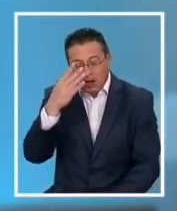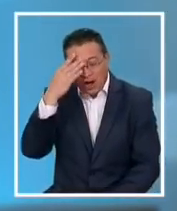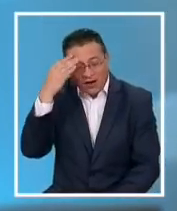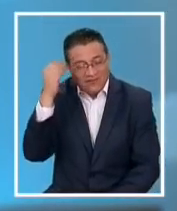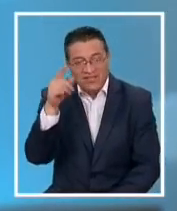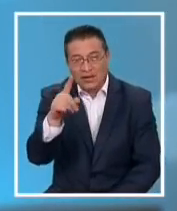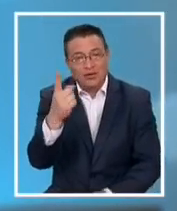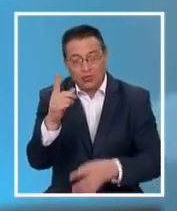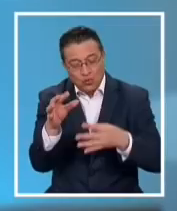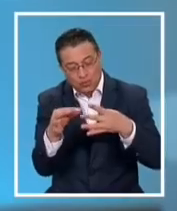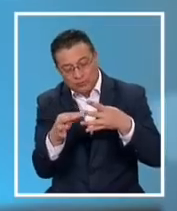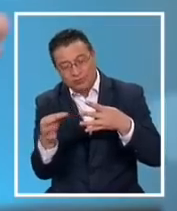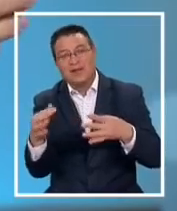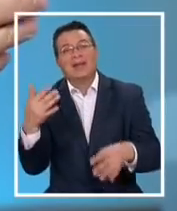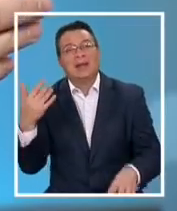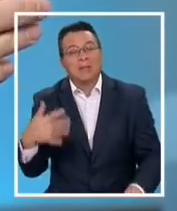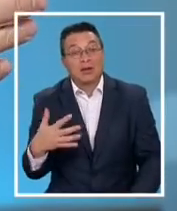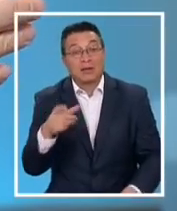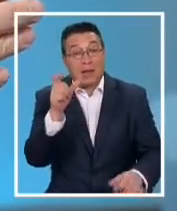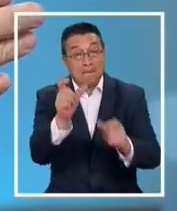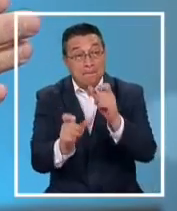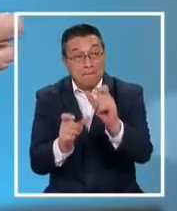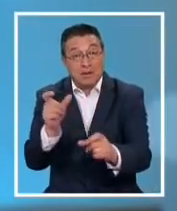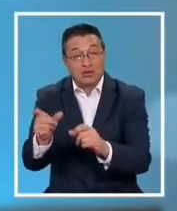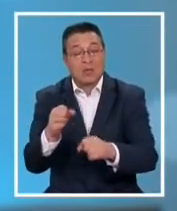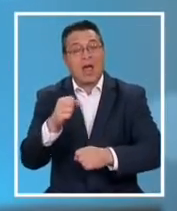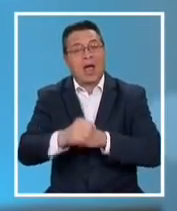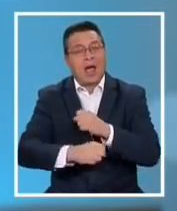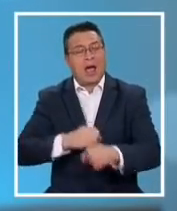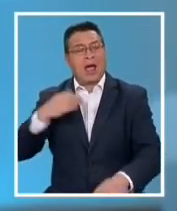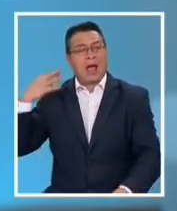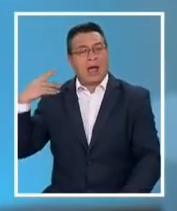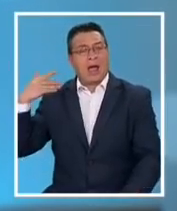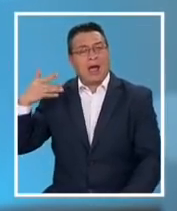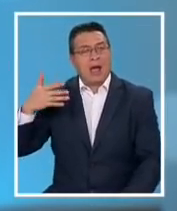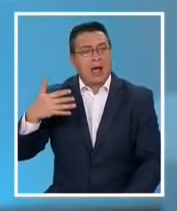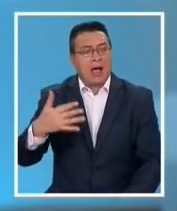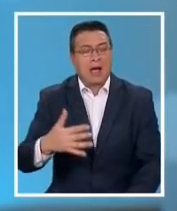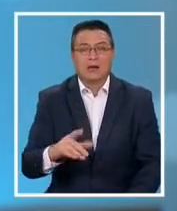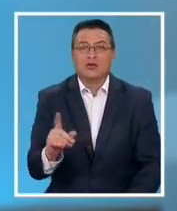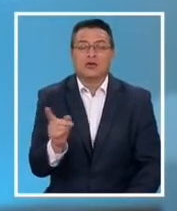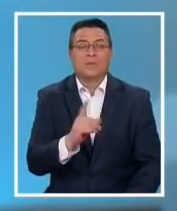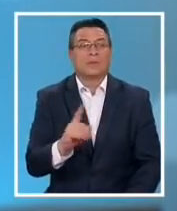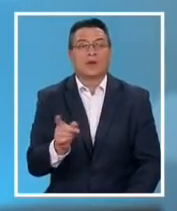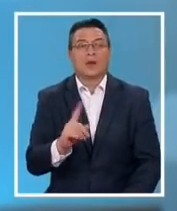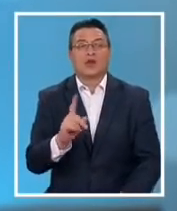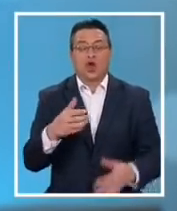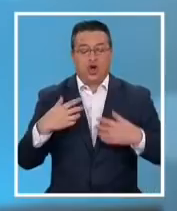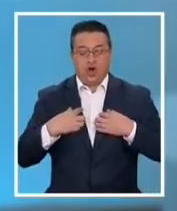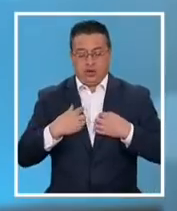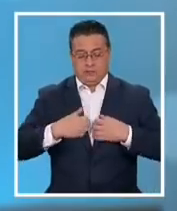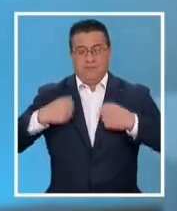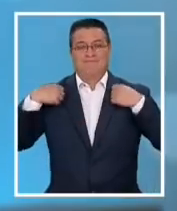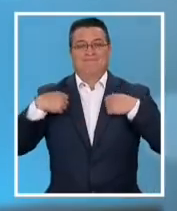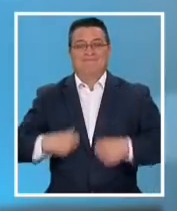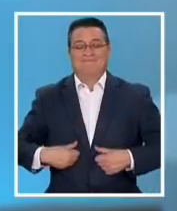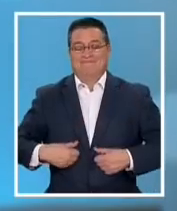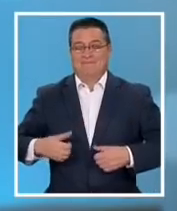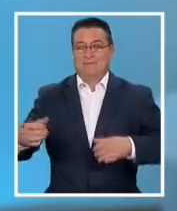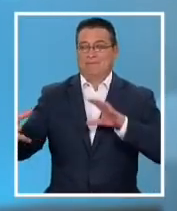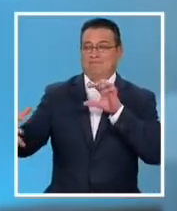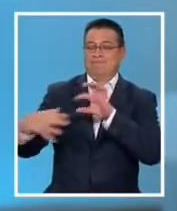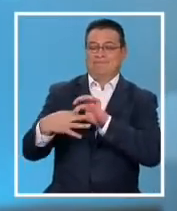fundamental. La gente, después de años, ya no está camiseteada con el partido